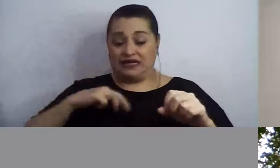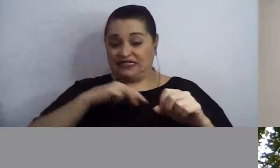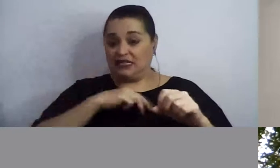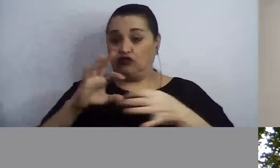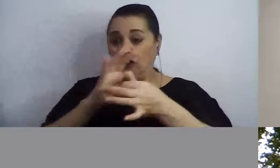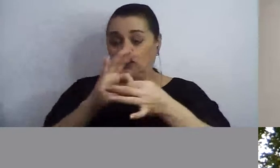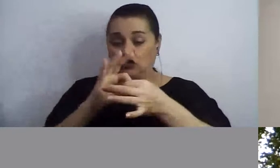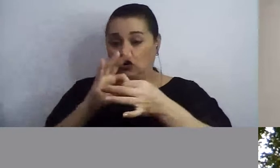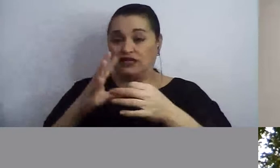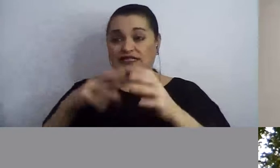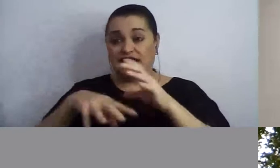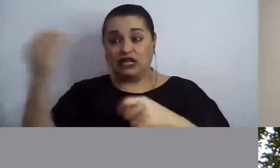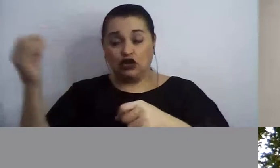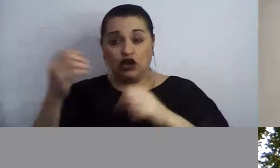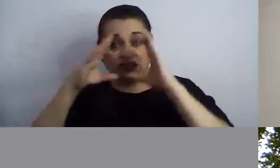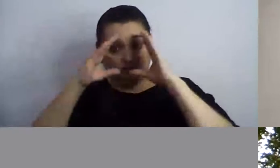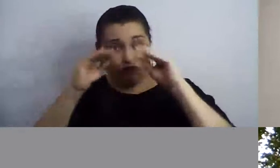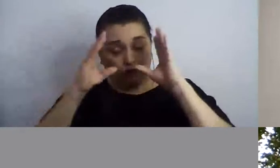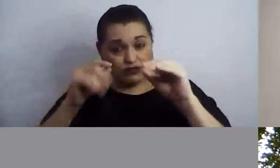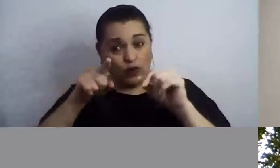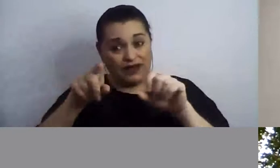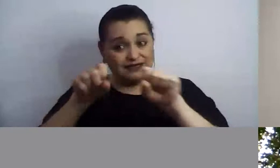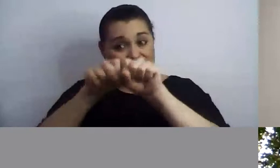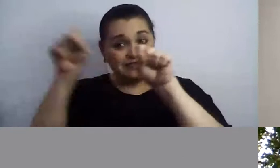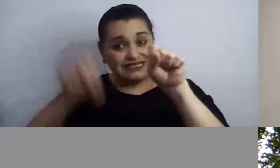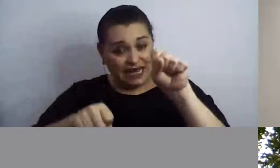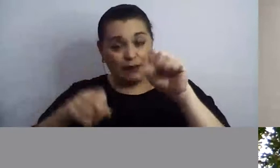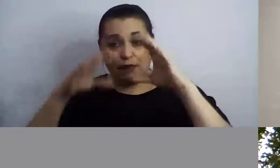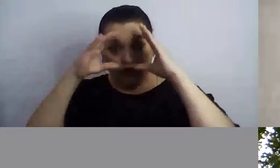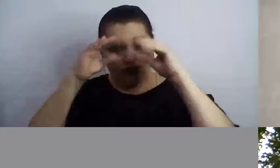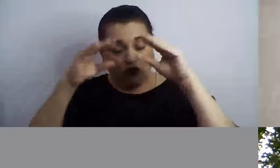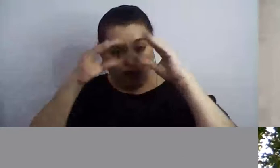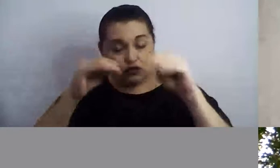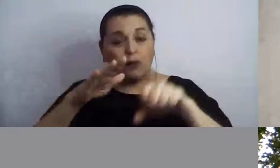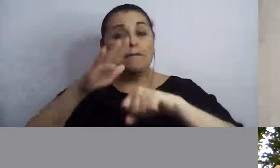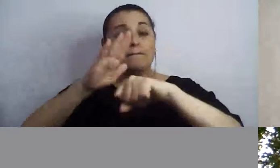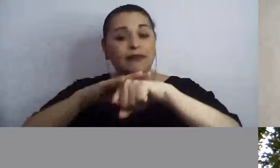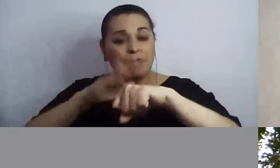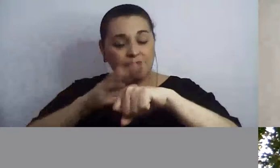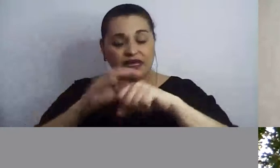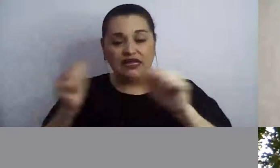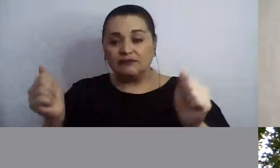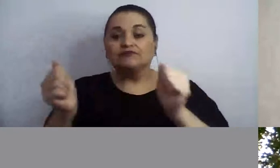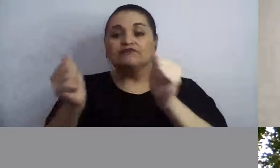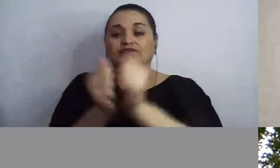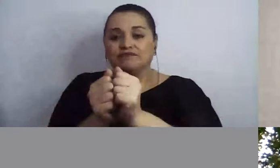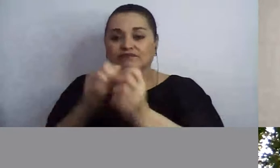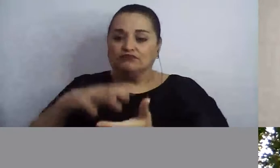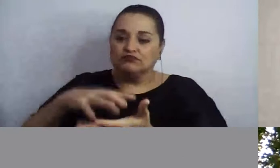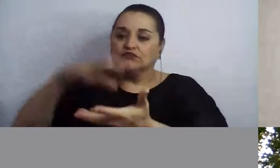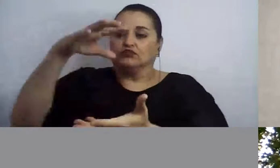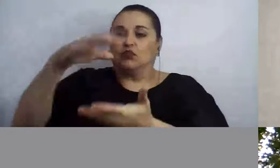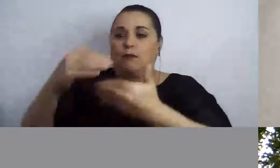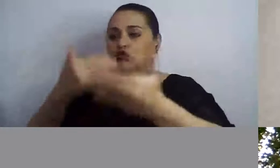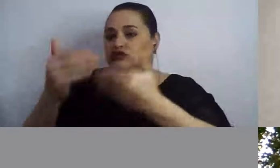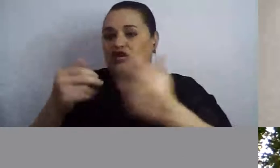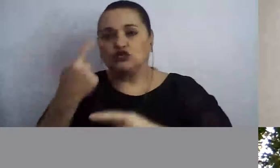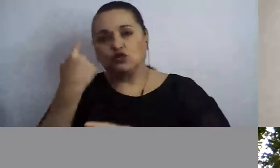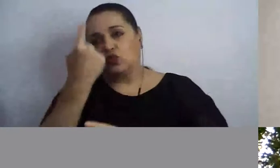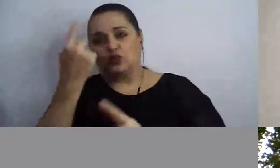para información vendría a ser un sistema de información que nos permita conjuntar todos estos procesos en una sola visión